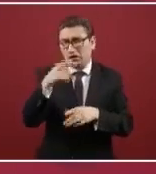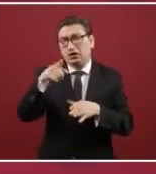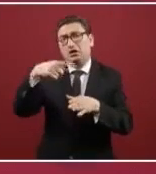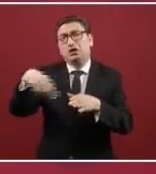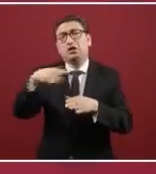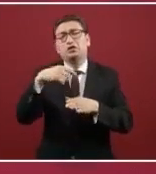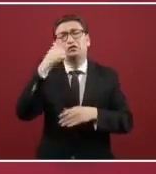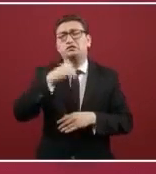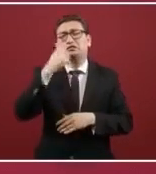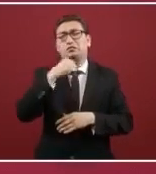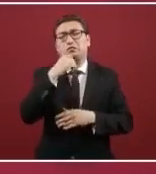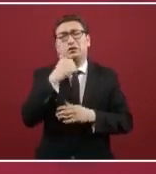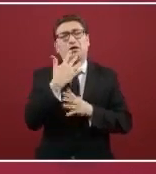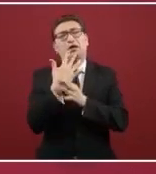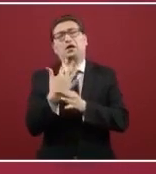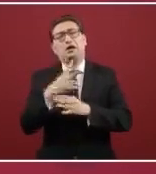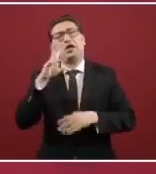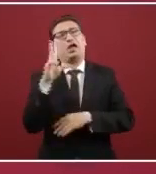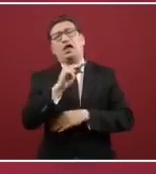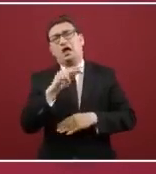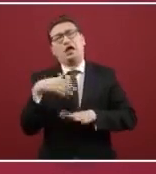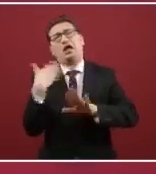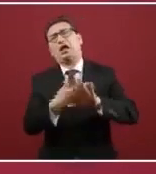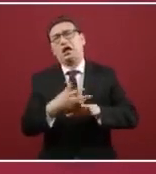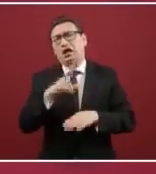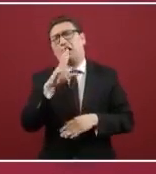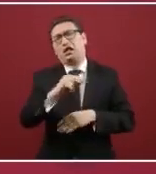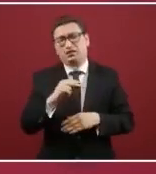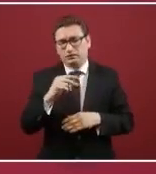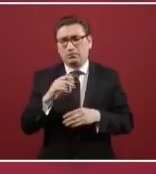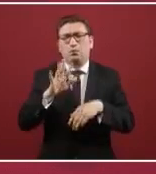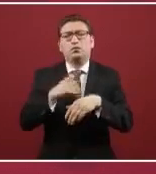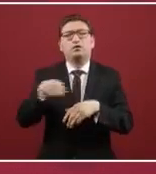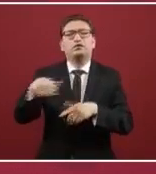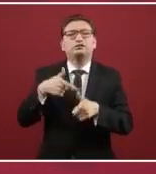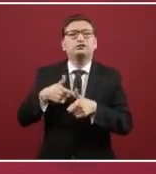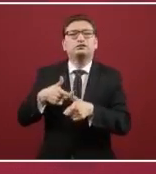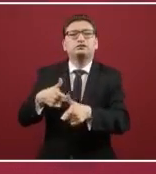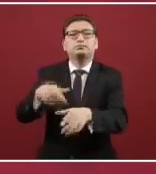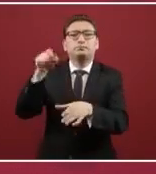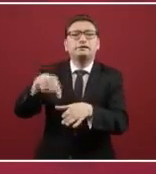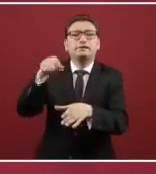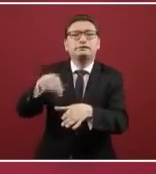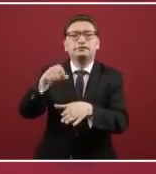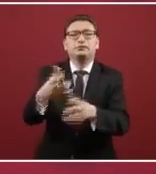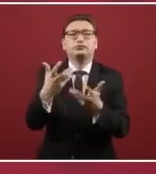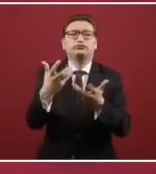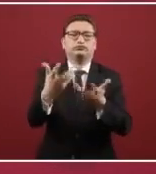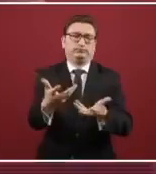en contra, es decir, por mantener lo mismo. Estaba yo